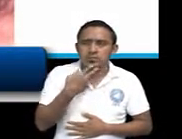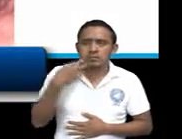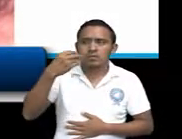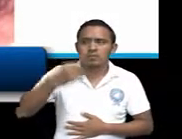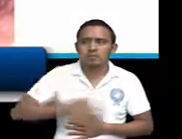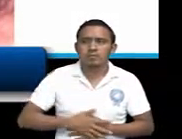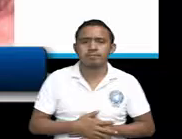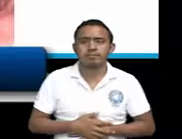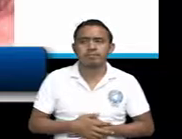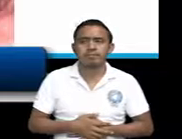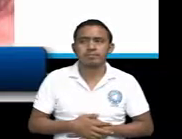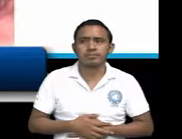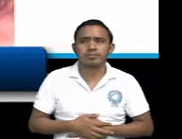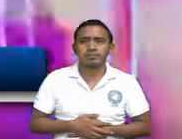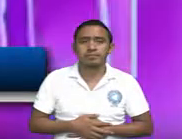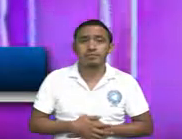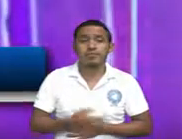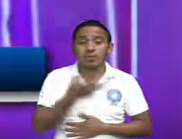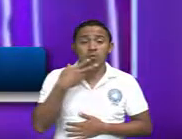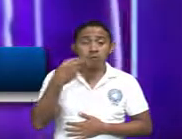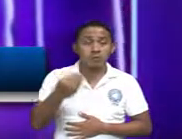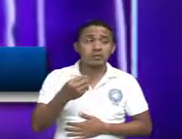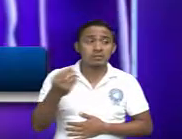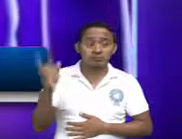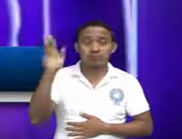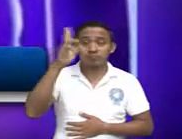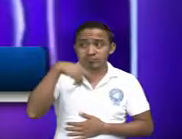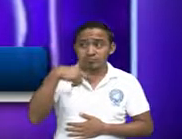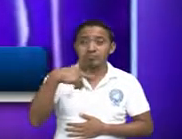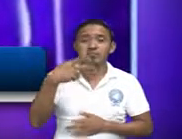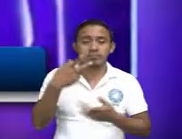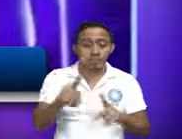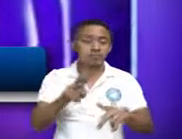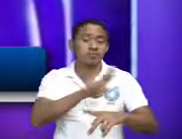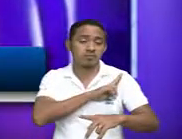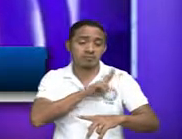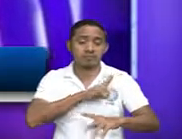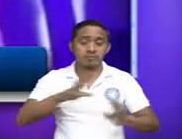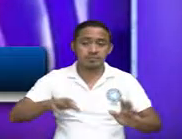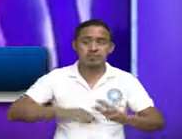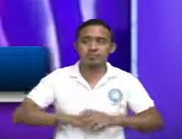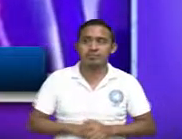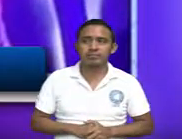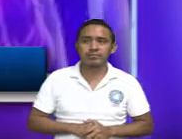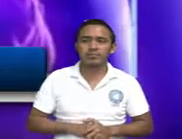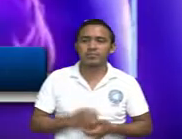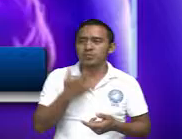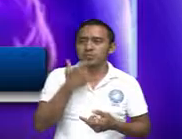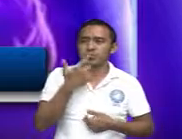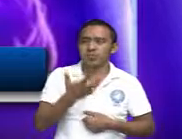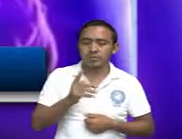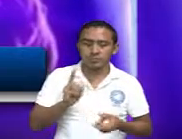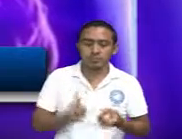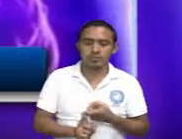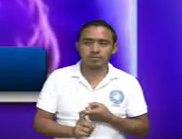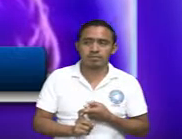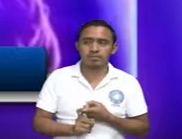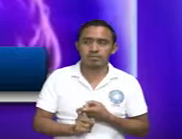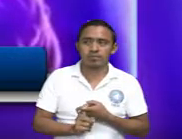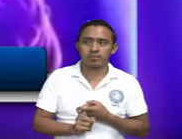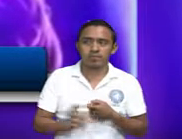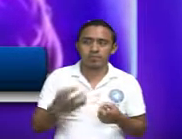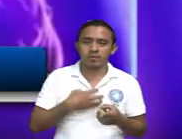hecho, en jóvenes es muy, muy raro. Muy raro, pero pasa. Pero ocurre. Las principales causas son los síndromes